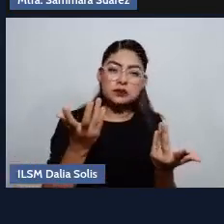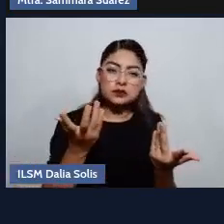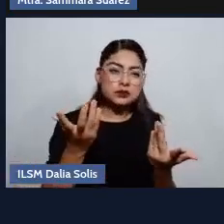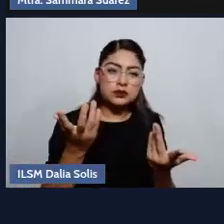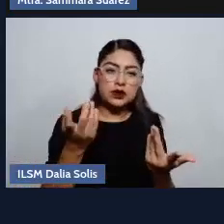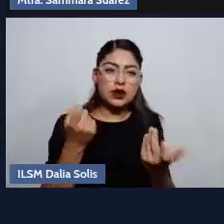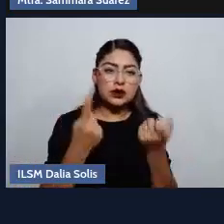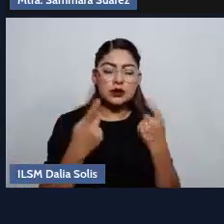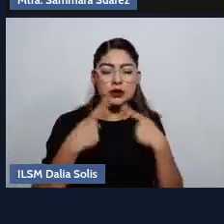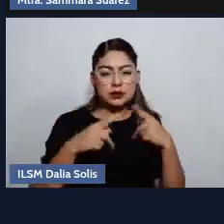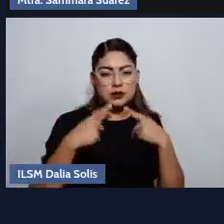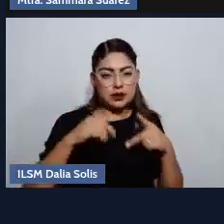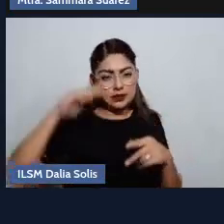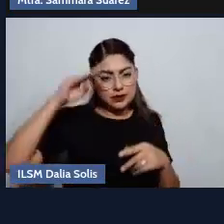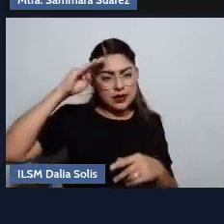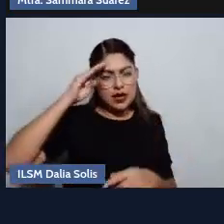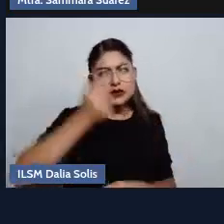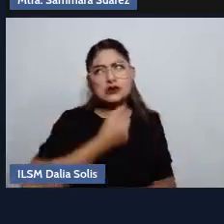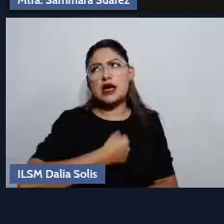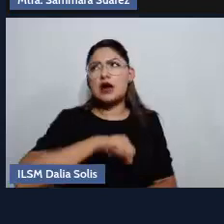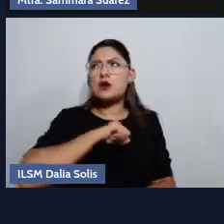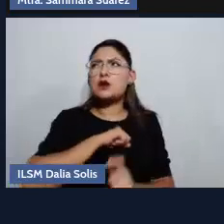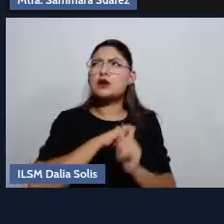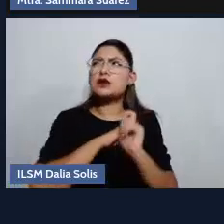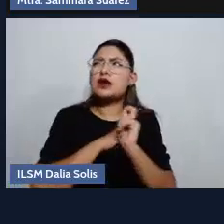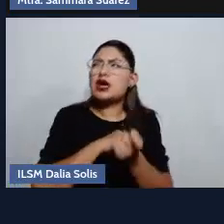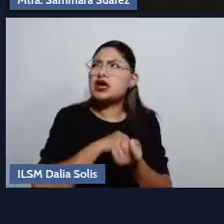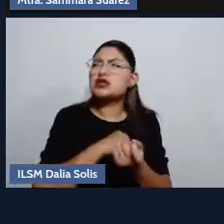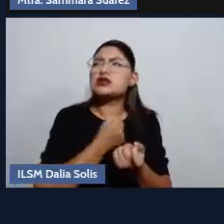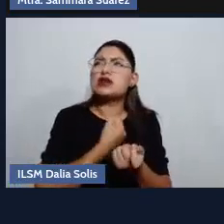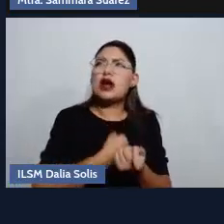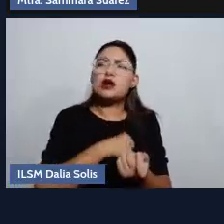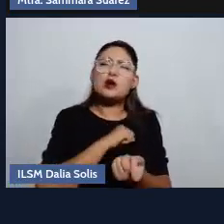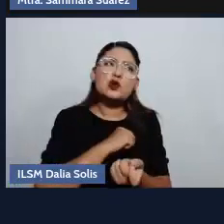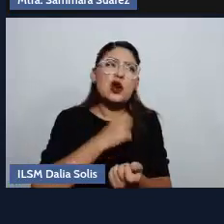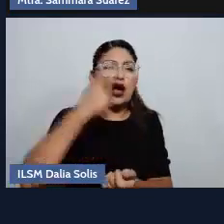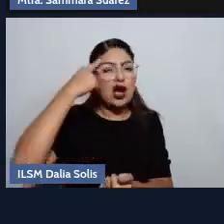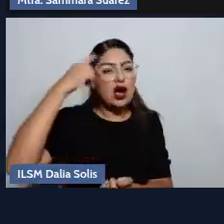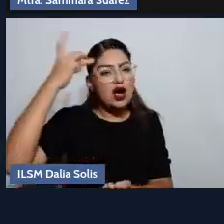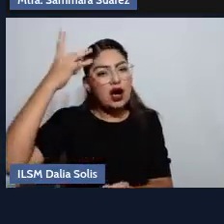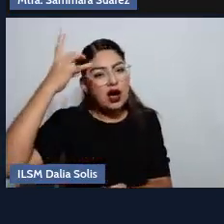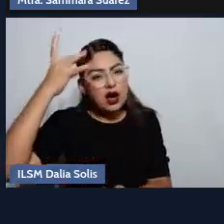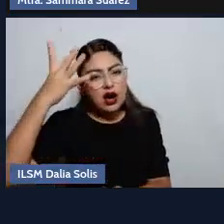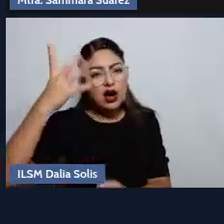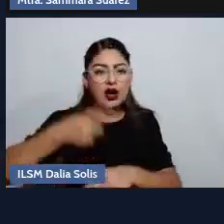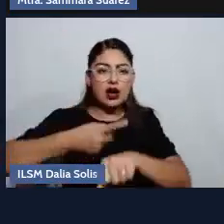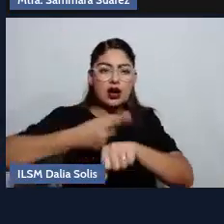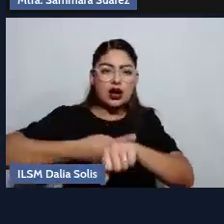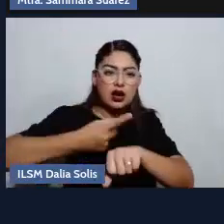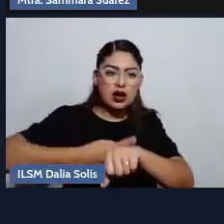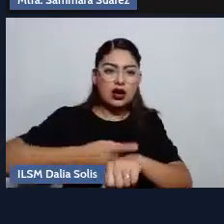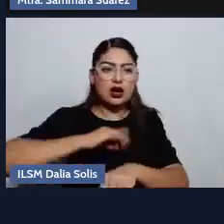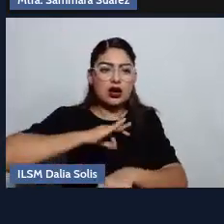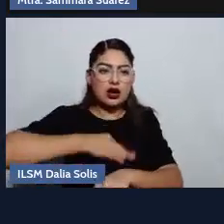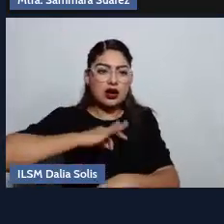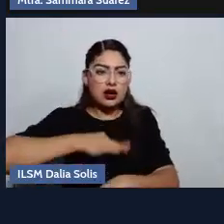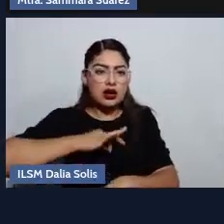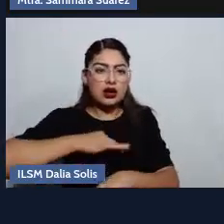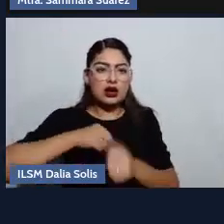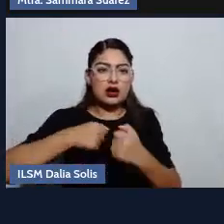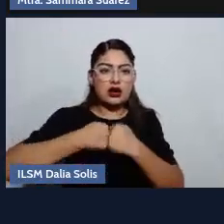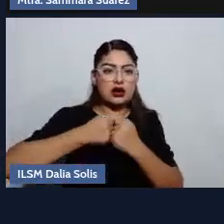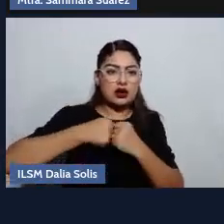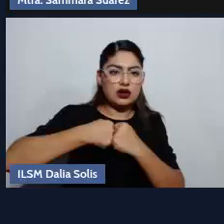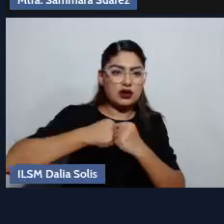piensa, la salud, ok, la salud, estamos hablando de un dolor de cabeza, una gripa, una infección, un dolor de rodillas, etcétera.